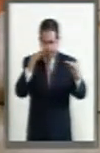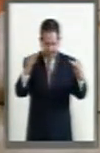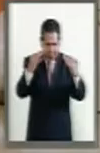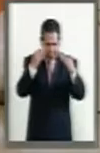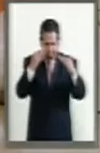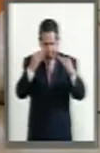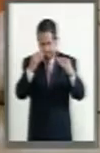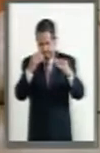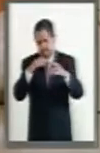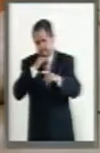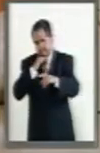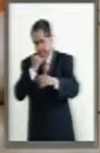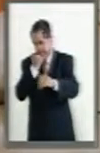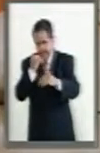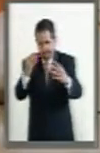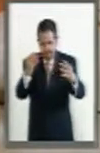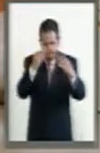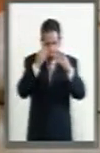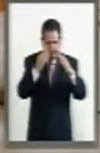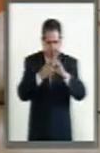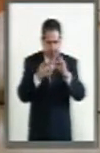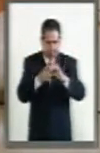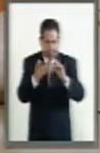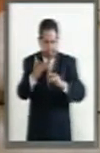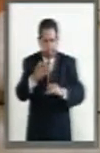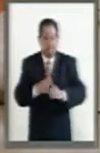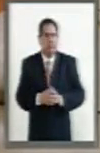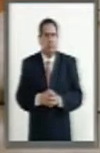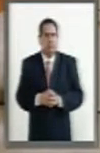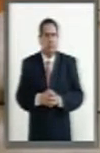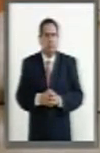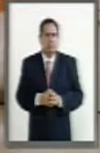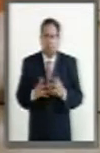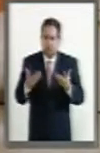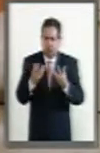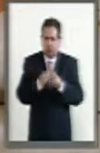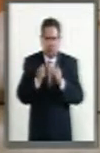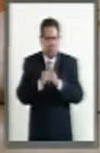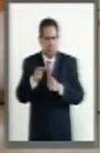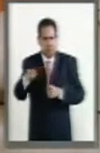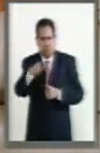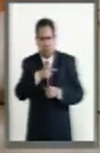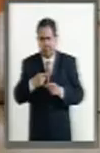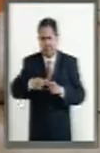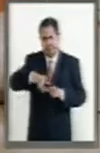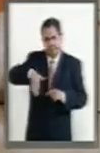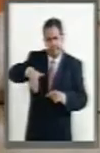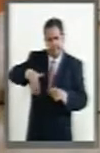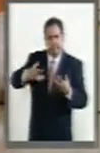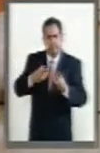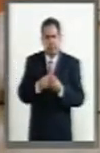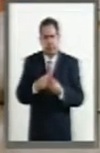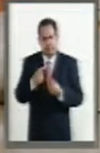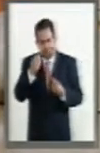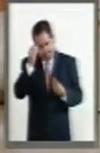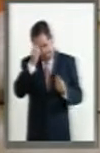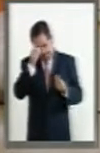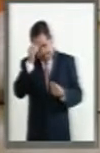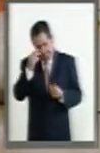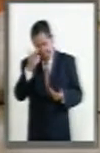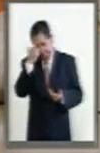momento para hacer, conjuntamente con ustedes y quien me ha precedido, algunas